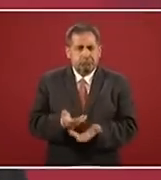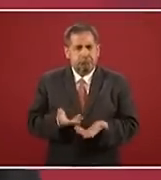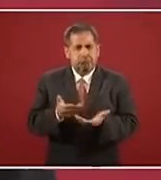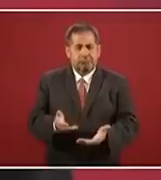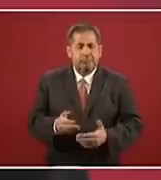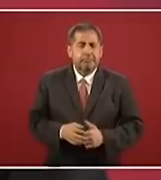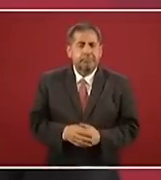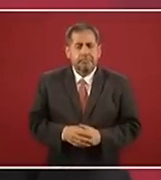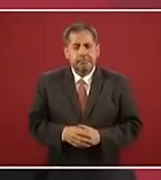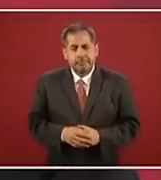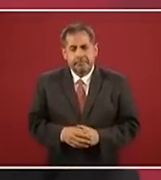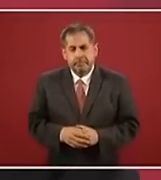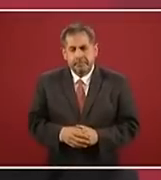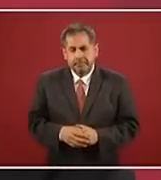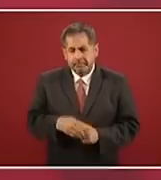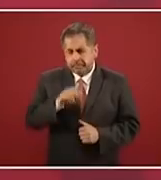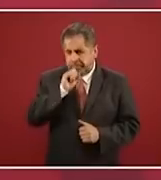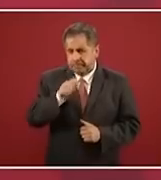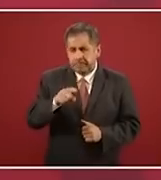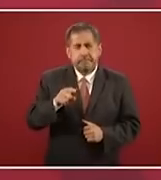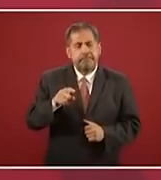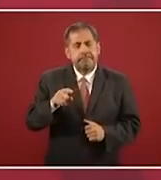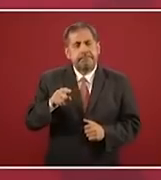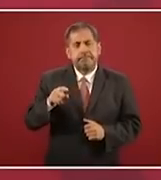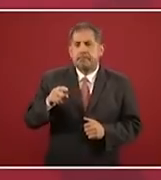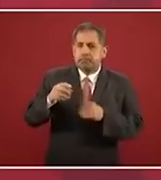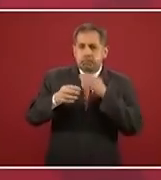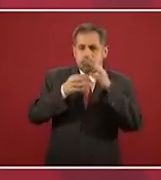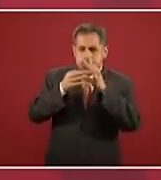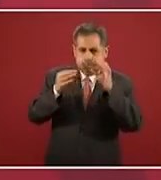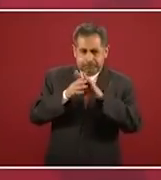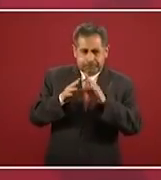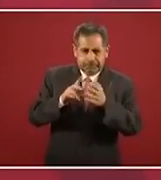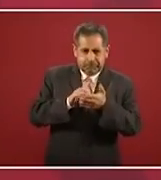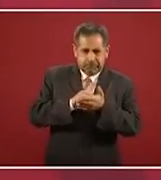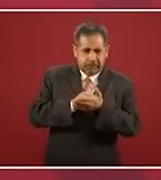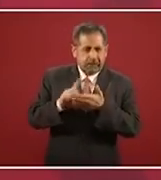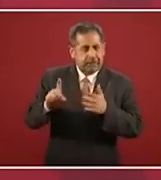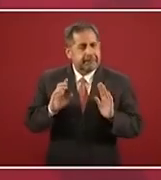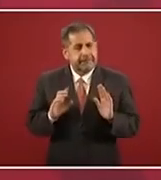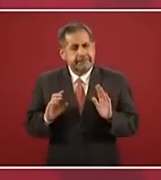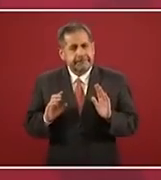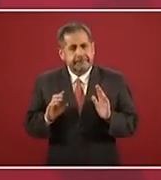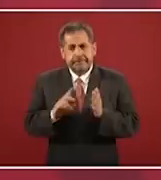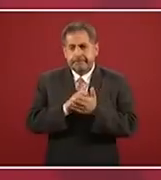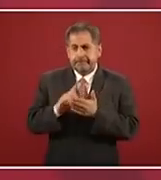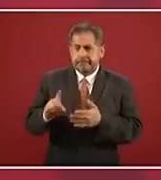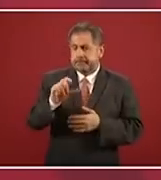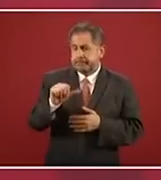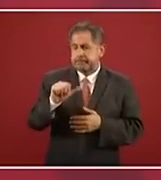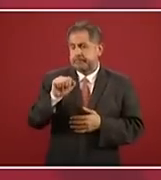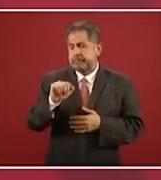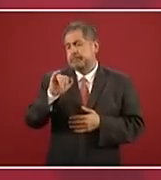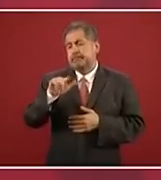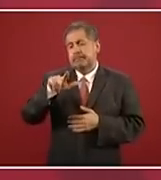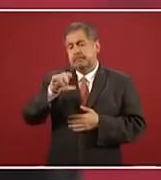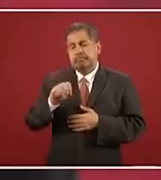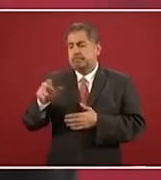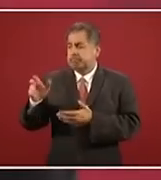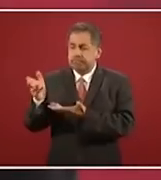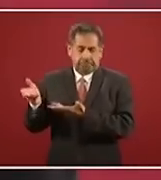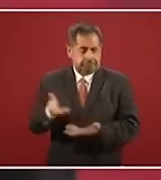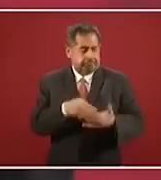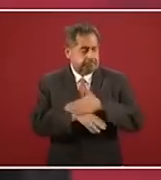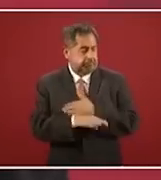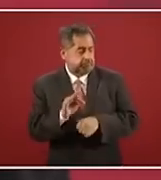tela en juicio son visiones autoritarias porque los derechos y particularmente el derecho a decirlo pues es uno de los